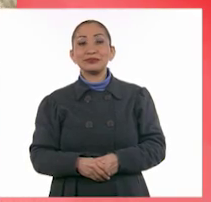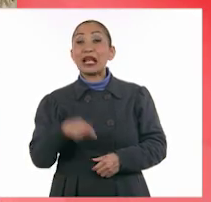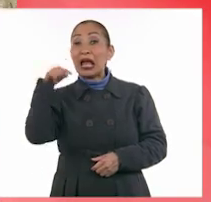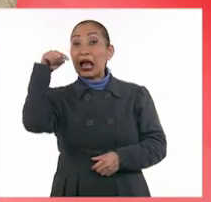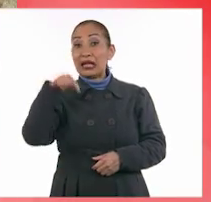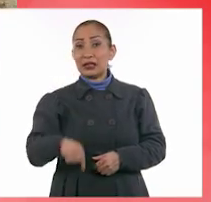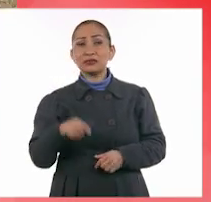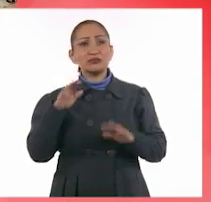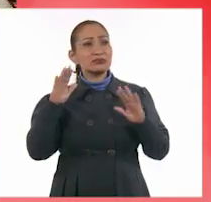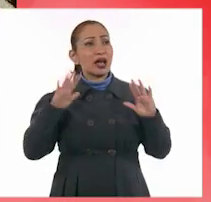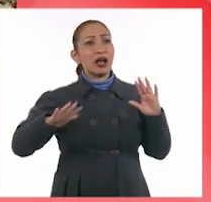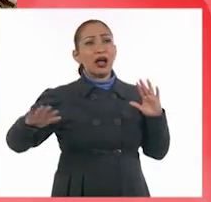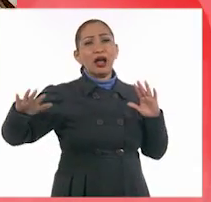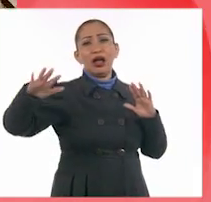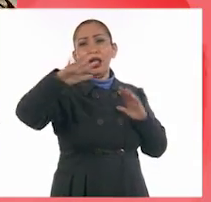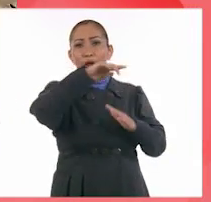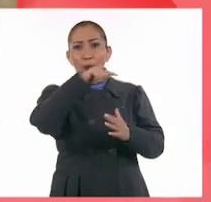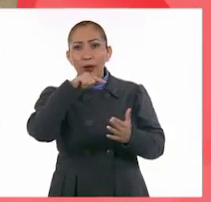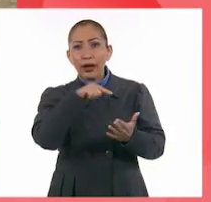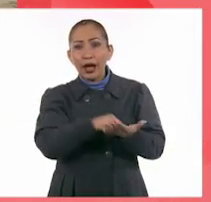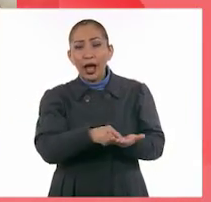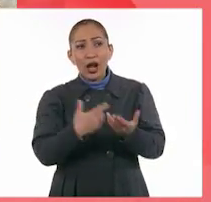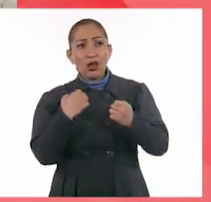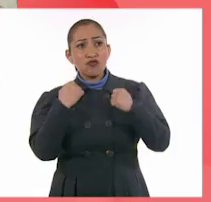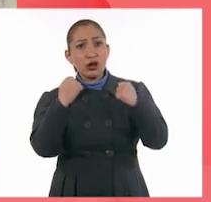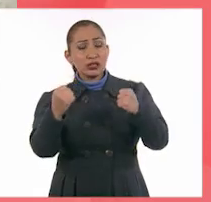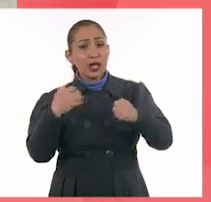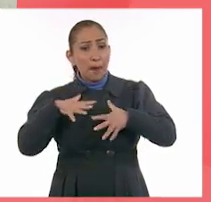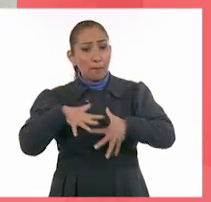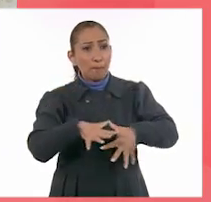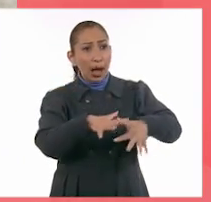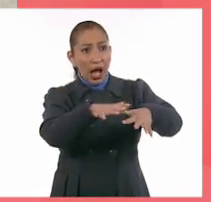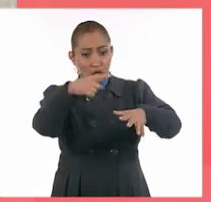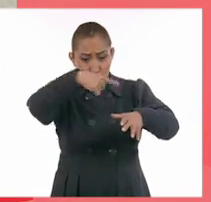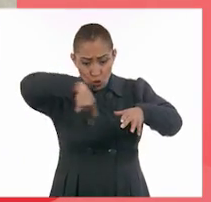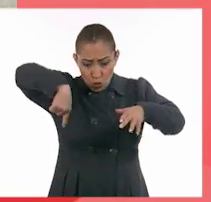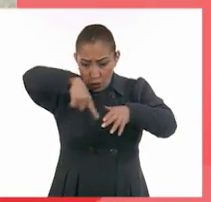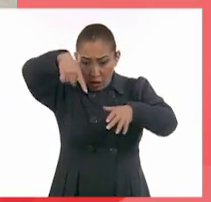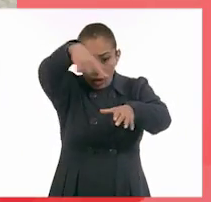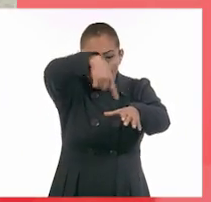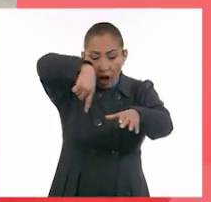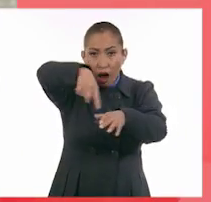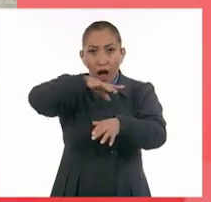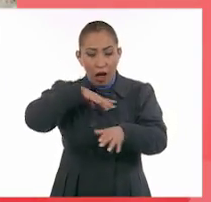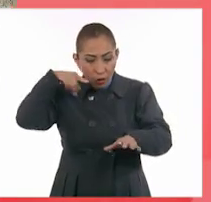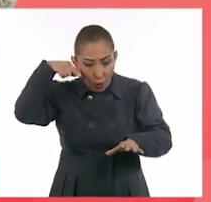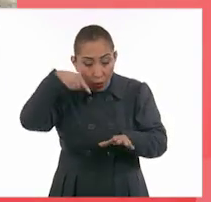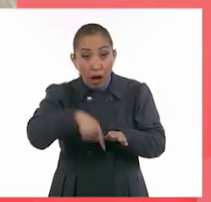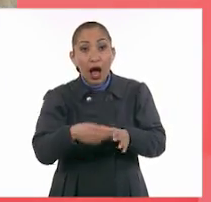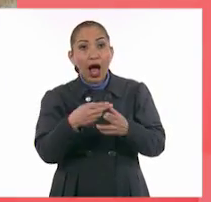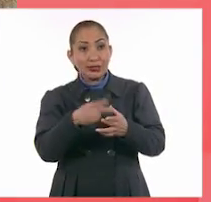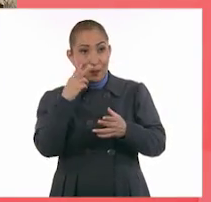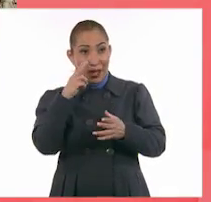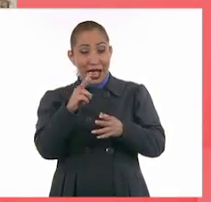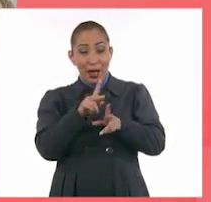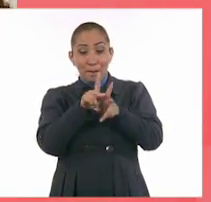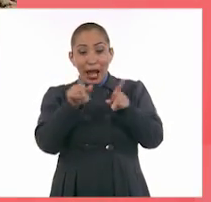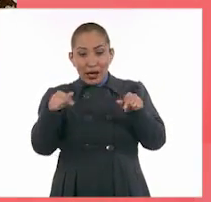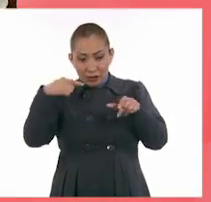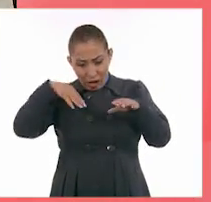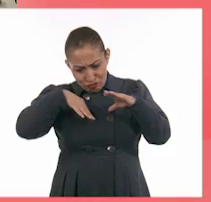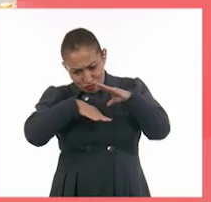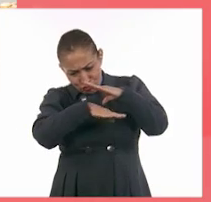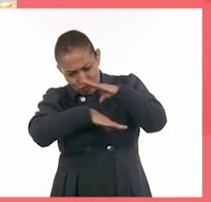En este maravilloso escenario, la potencia del mar ha cavado inmensas oquedades hasta formar esta playa